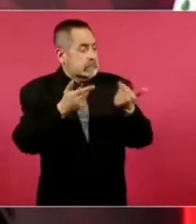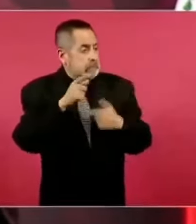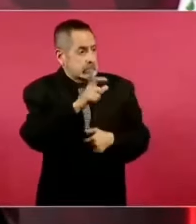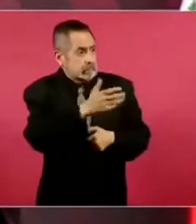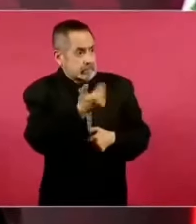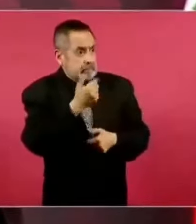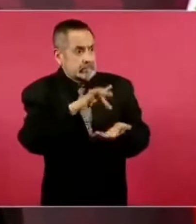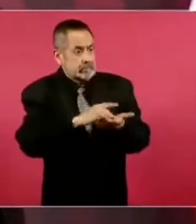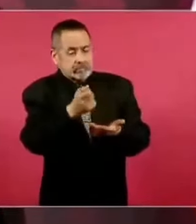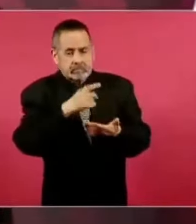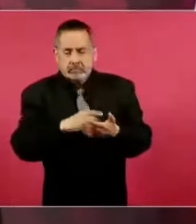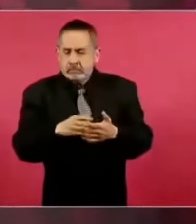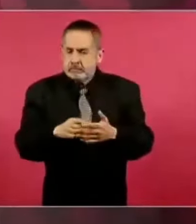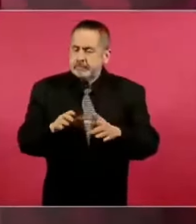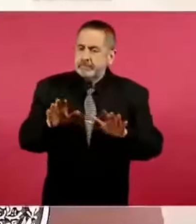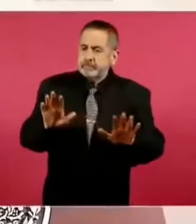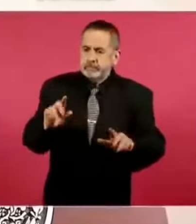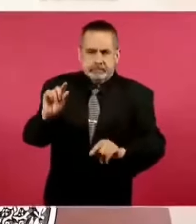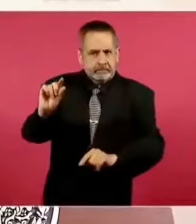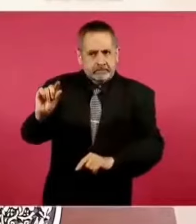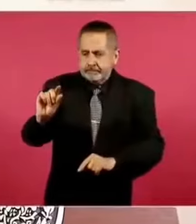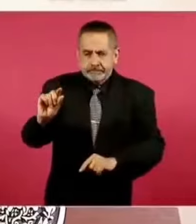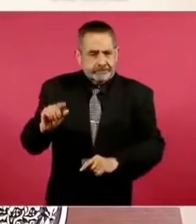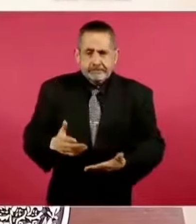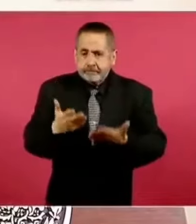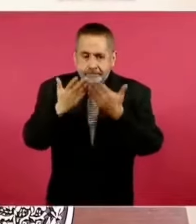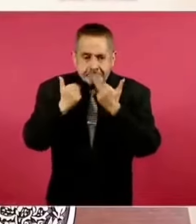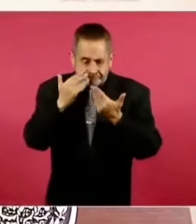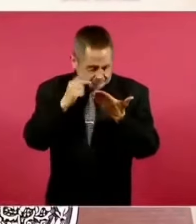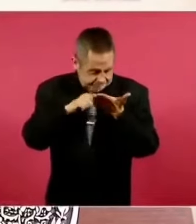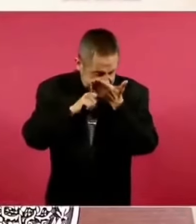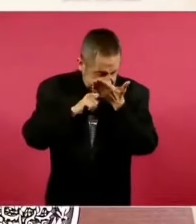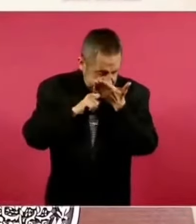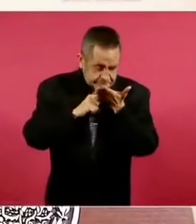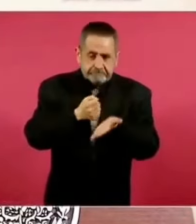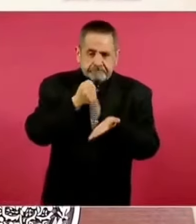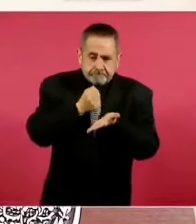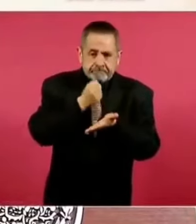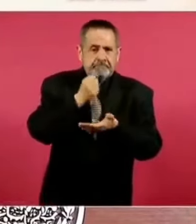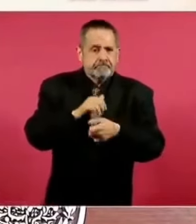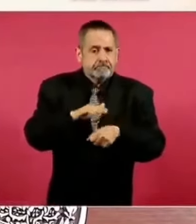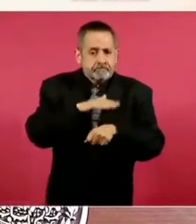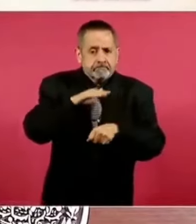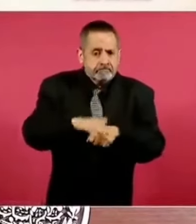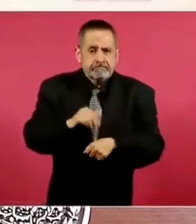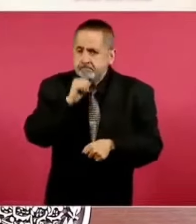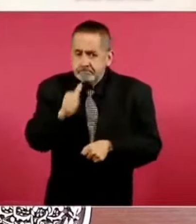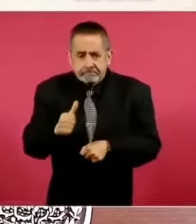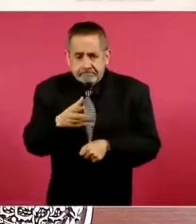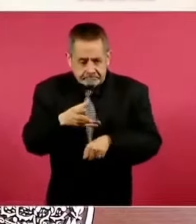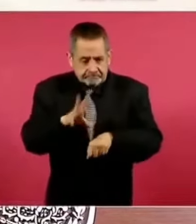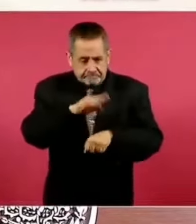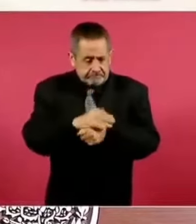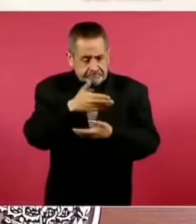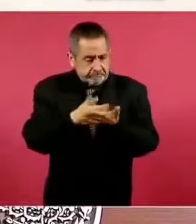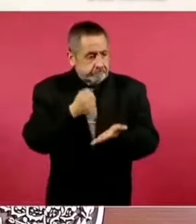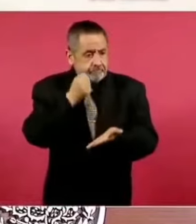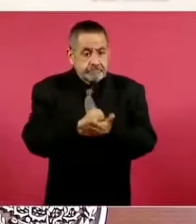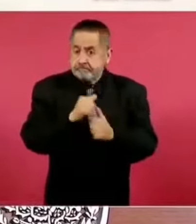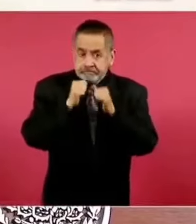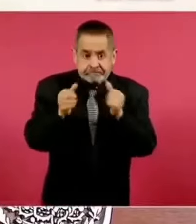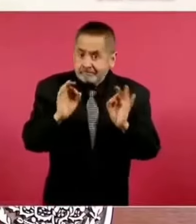demandar y resulta que no tiene registro no tiene autorización de cof